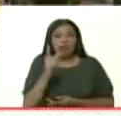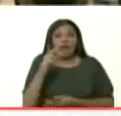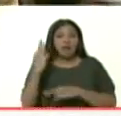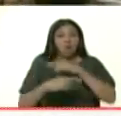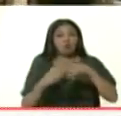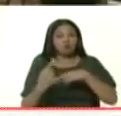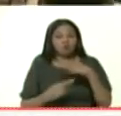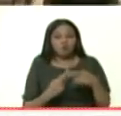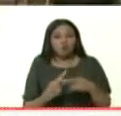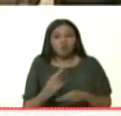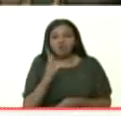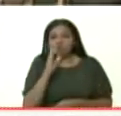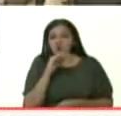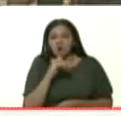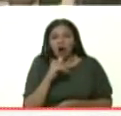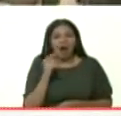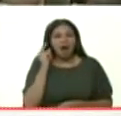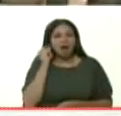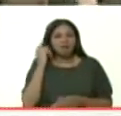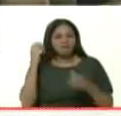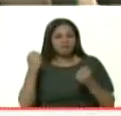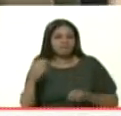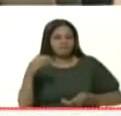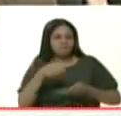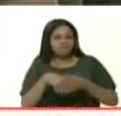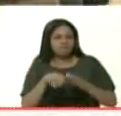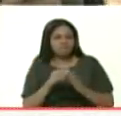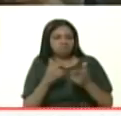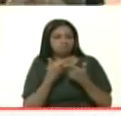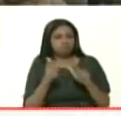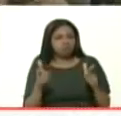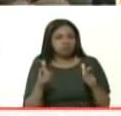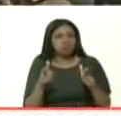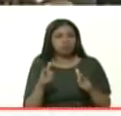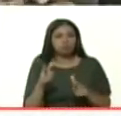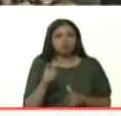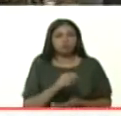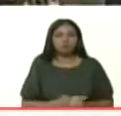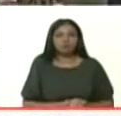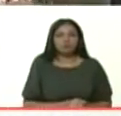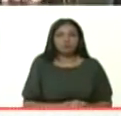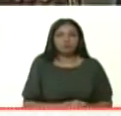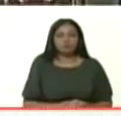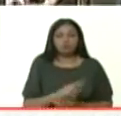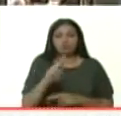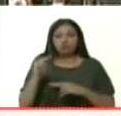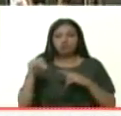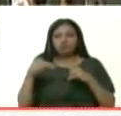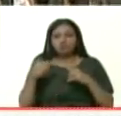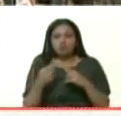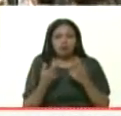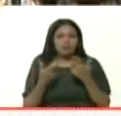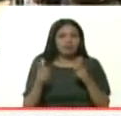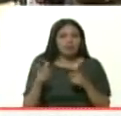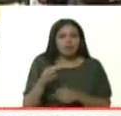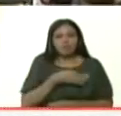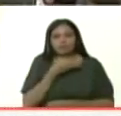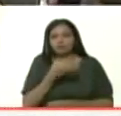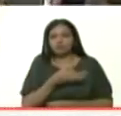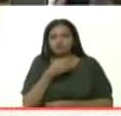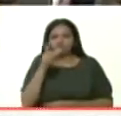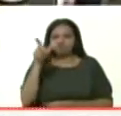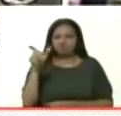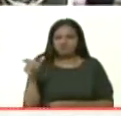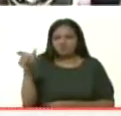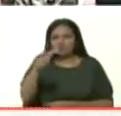revolución que no se plantee la liberación de la mujer nunca liberará a la sociedad,